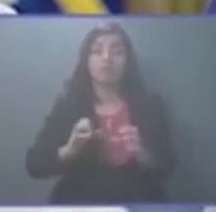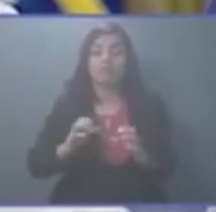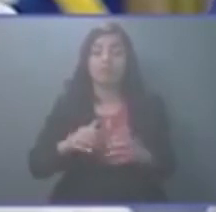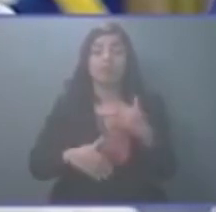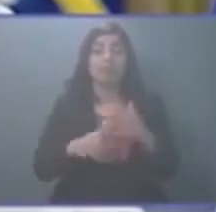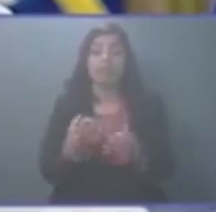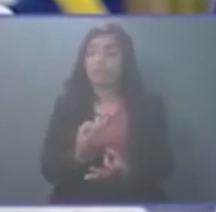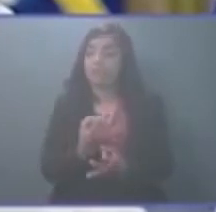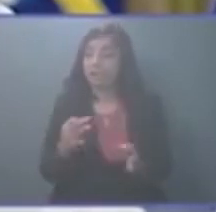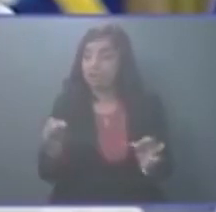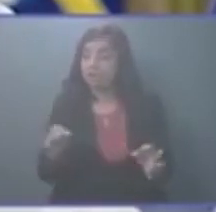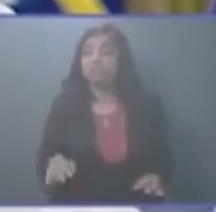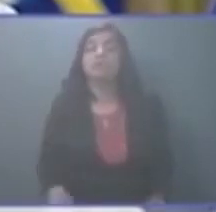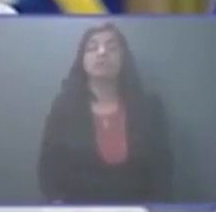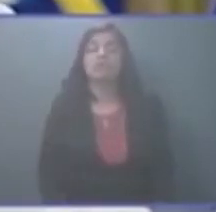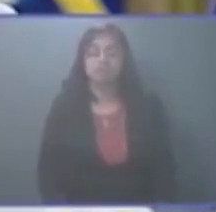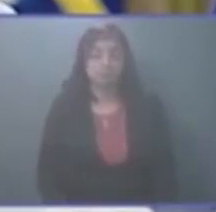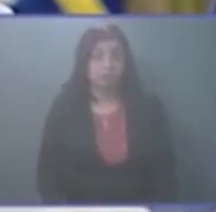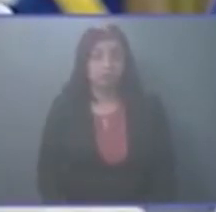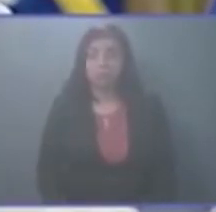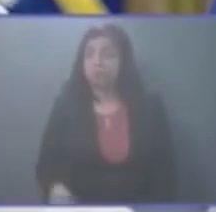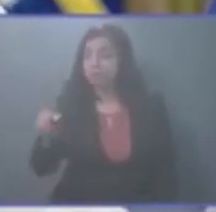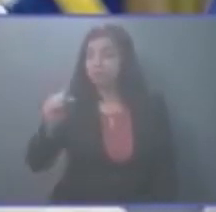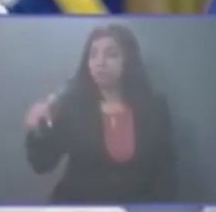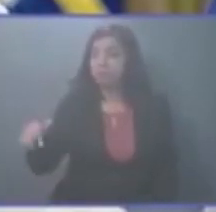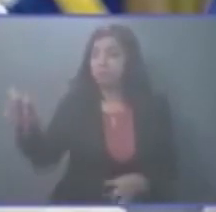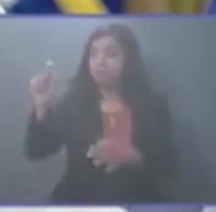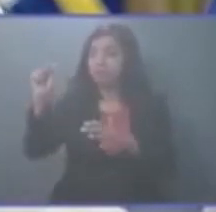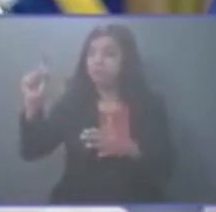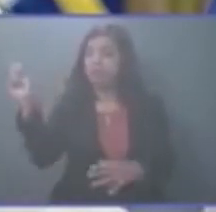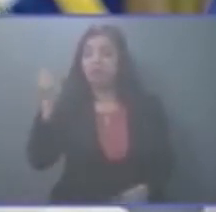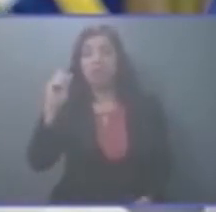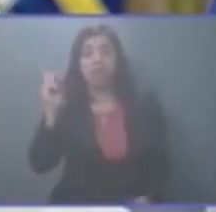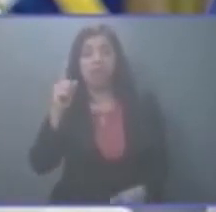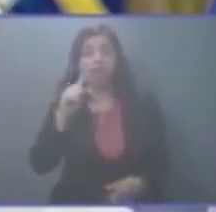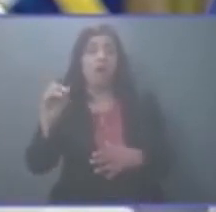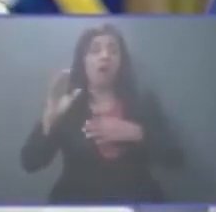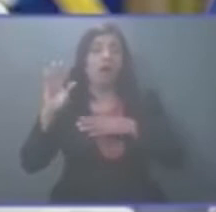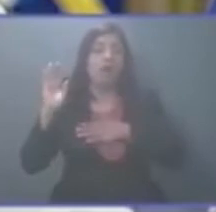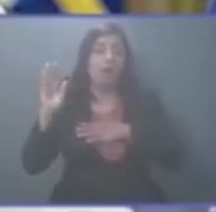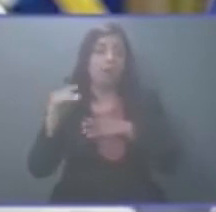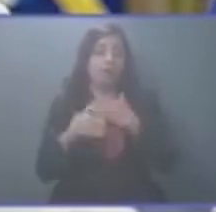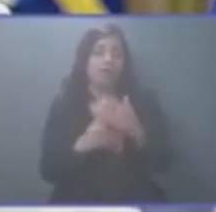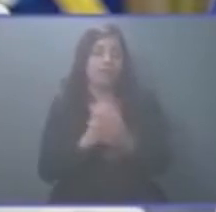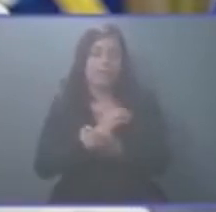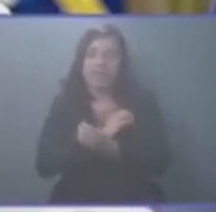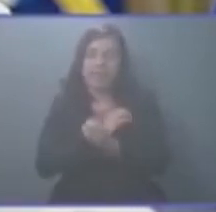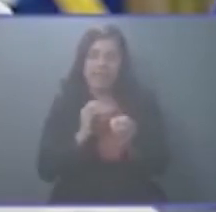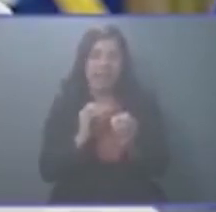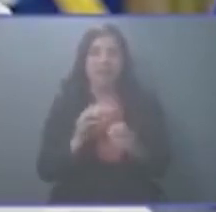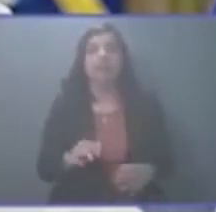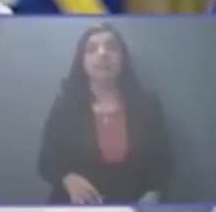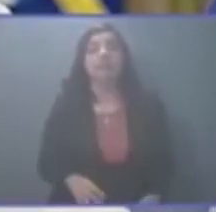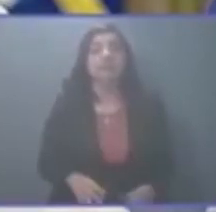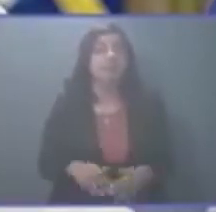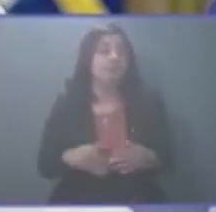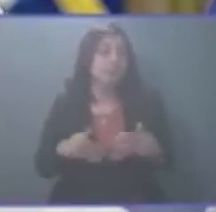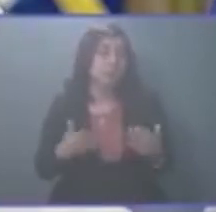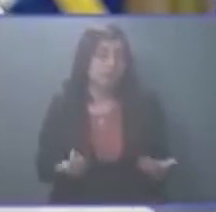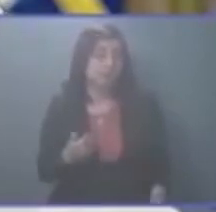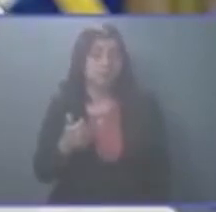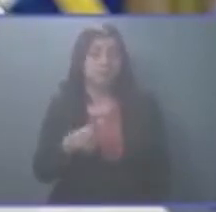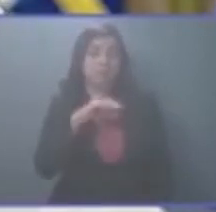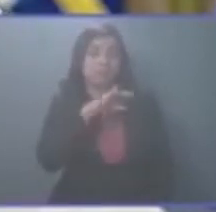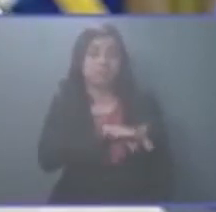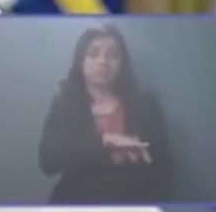gratuita no van a tener que estar comprometidos a nada porque el beneficio